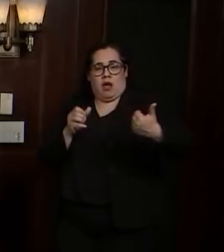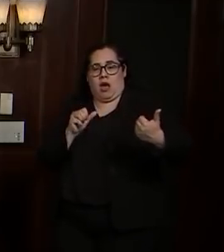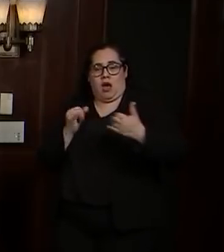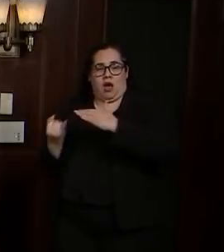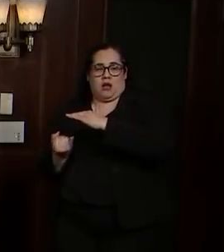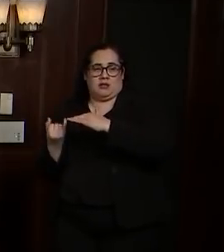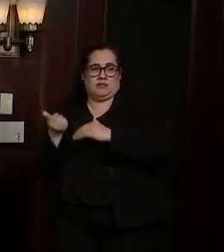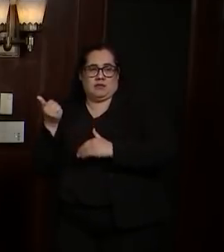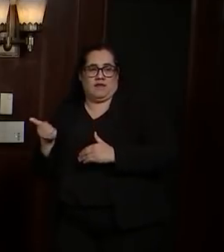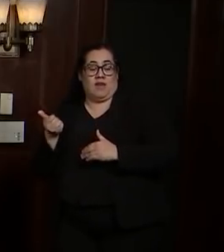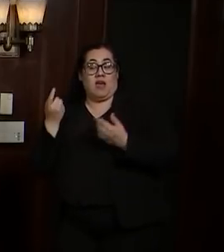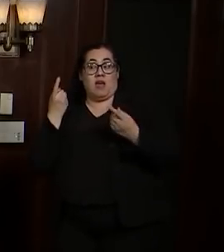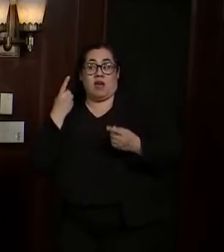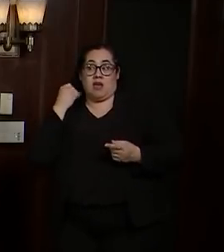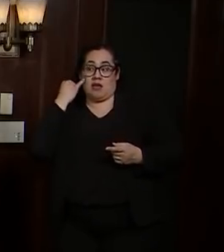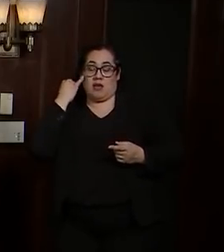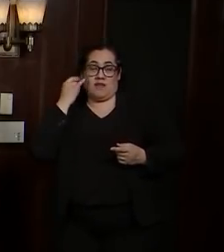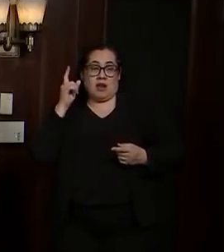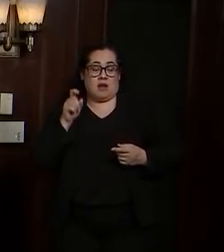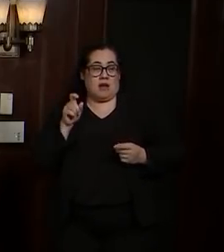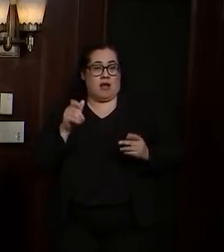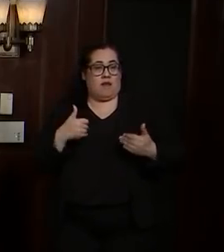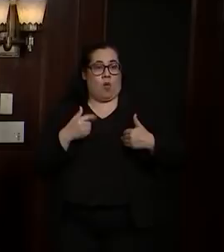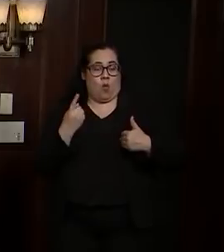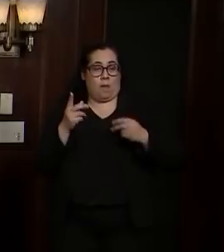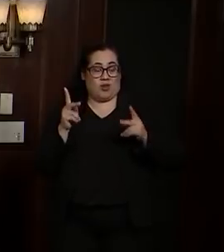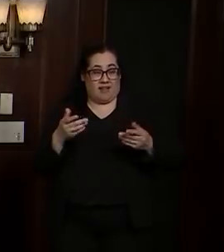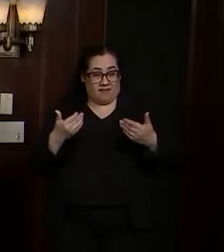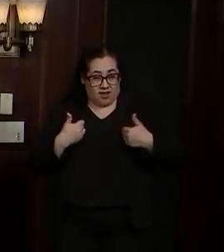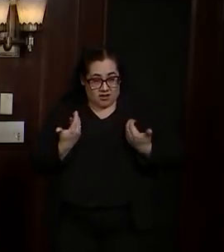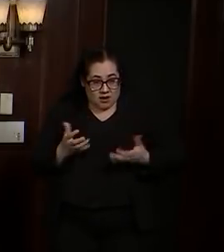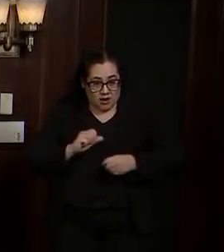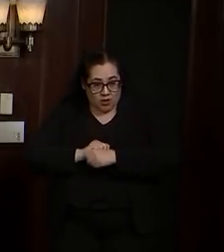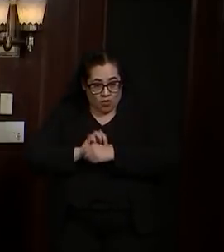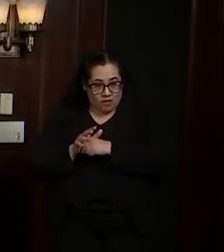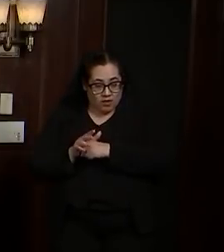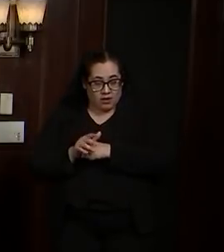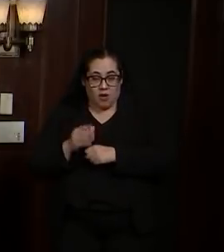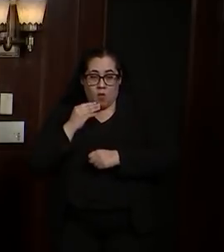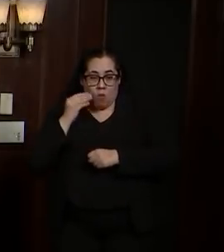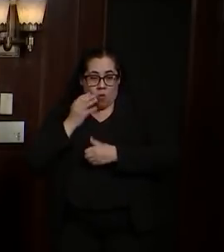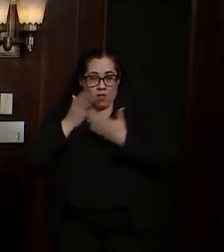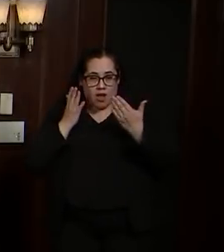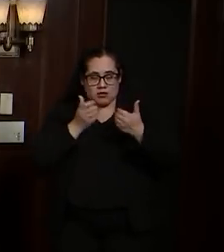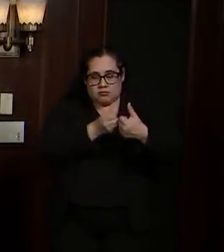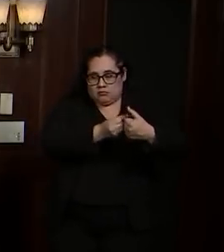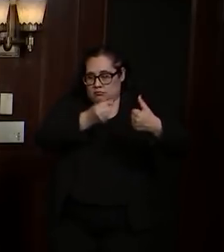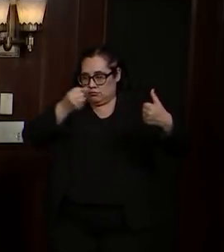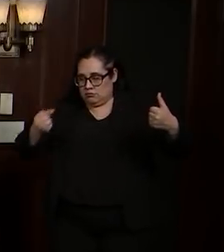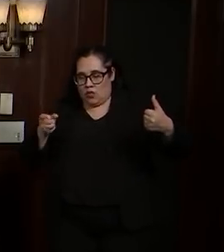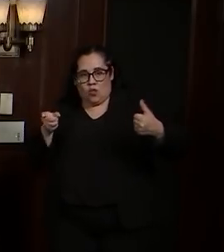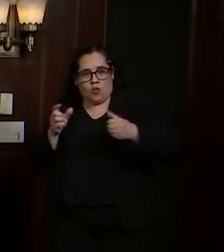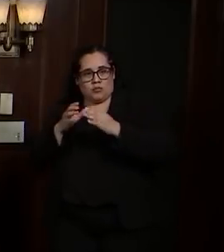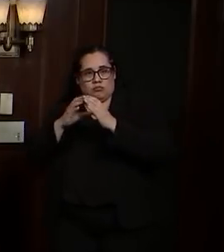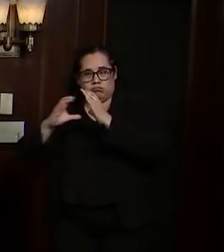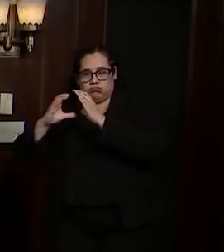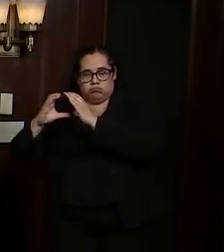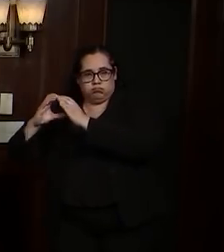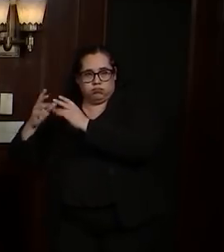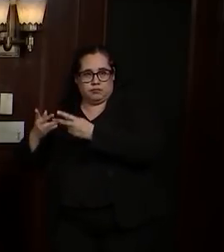cuando necesitamos tener una persona con COVID-19, estos son los lugares para